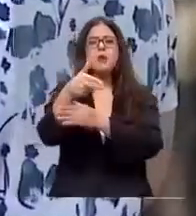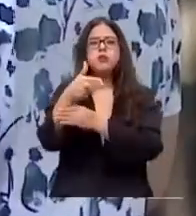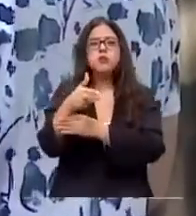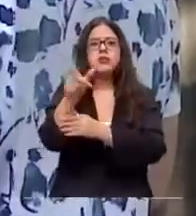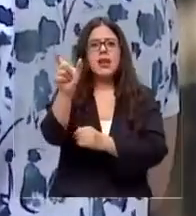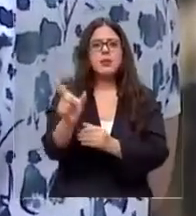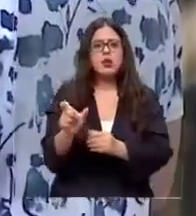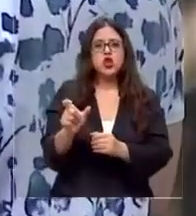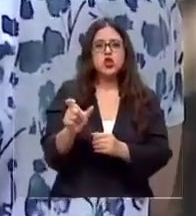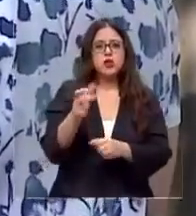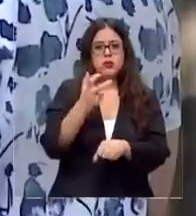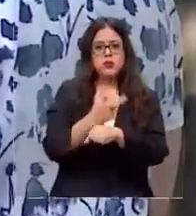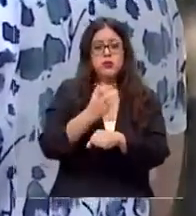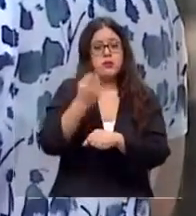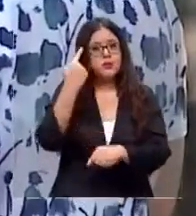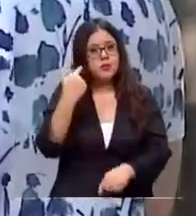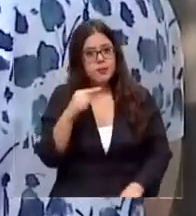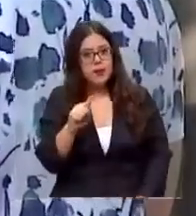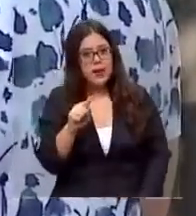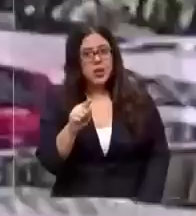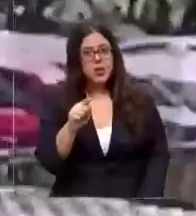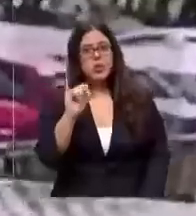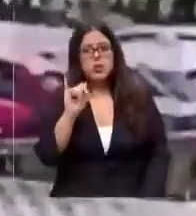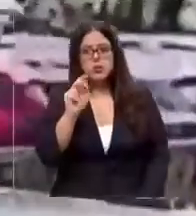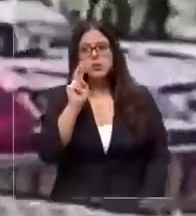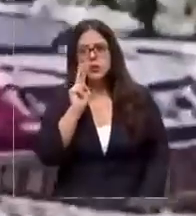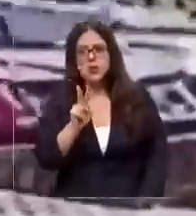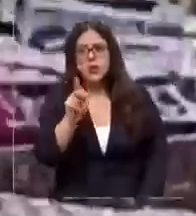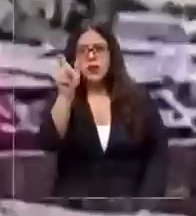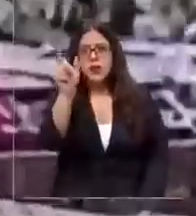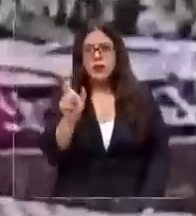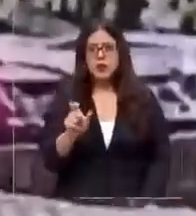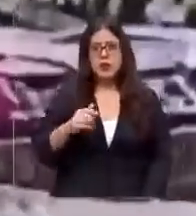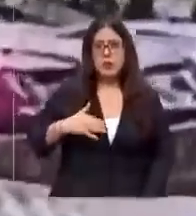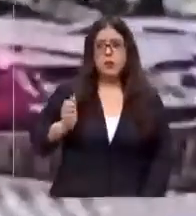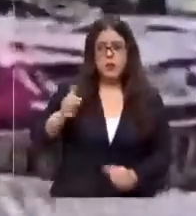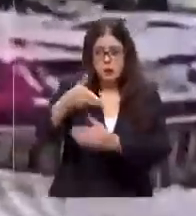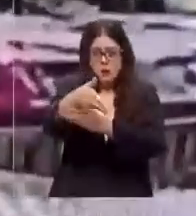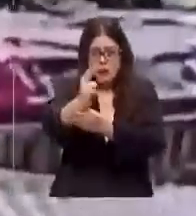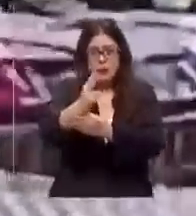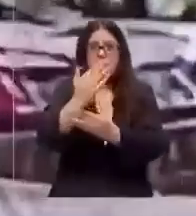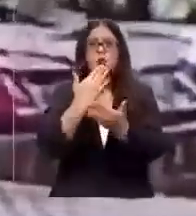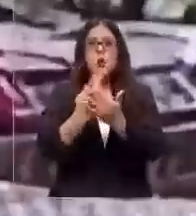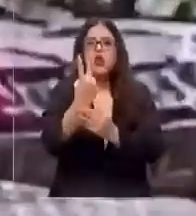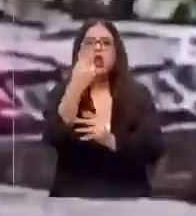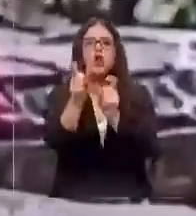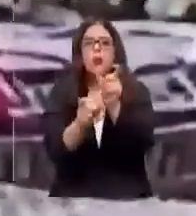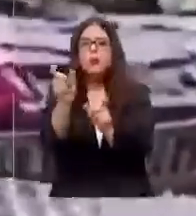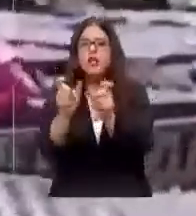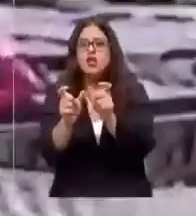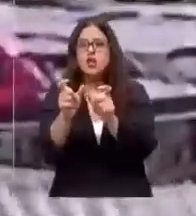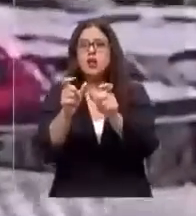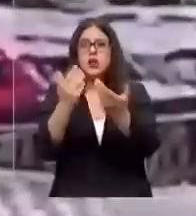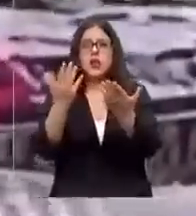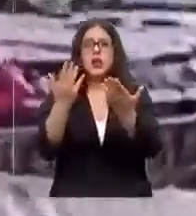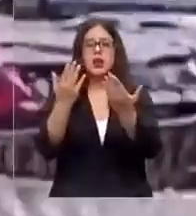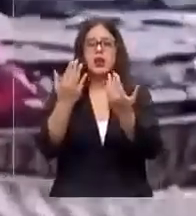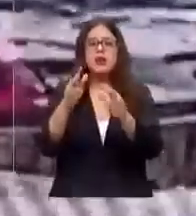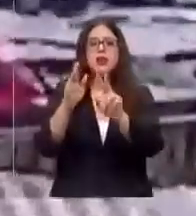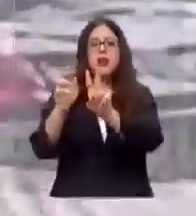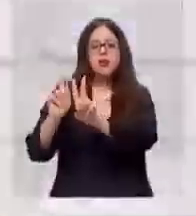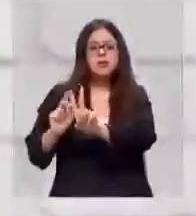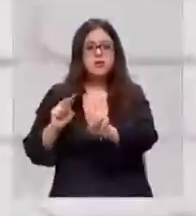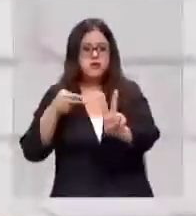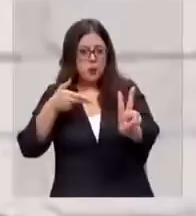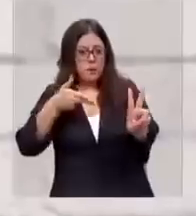fuego del asaltante. Sin embargo, se alcanza a apreciar que el policía dispara cuando ambos delincuentes se encontraban de espaldas a